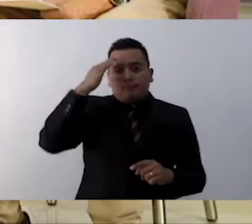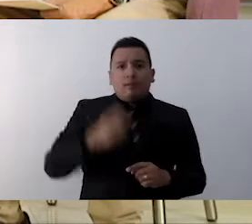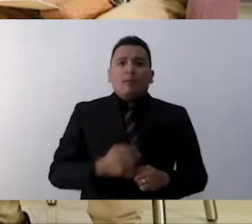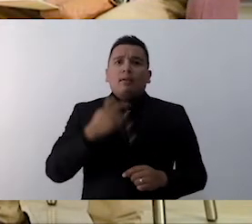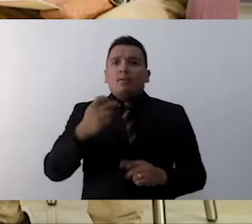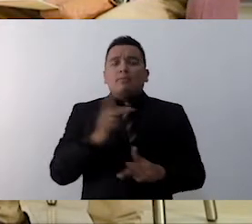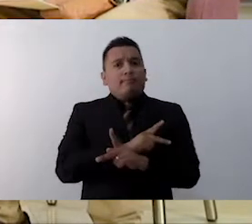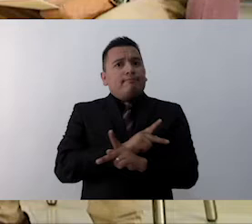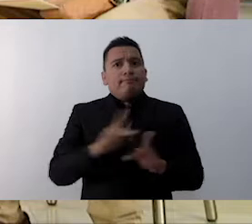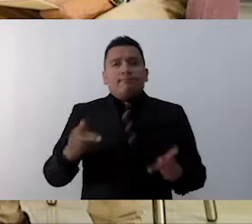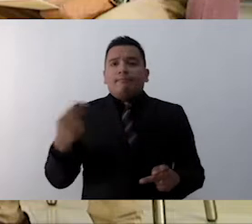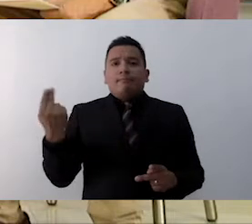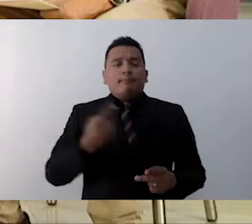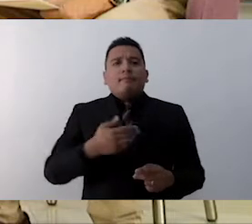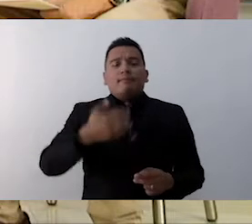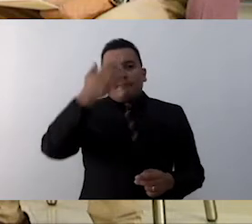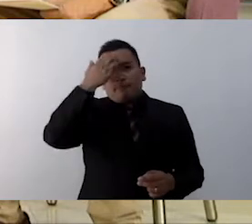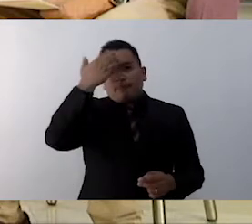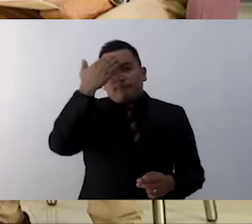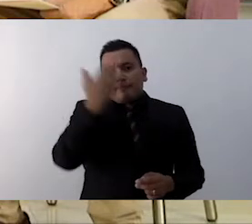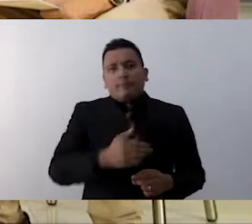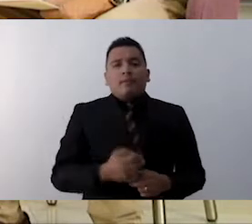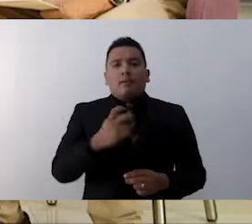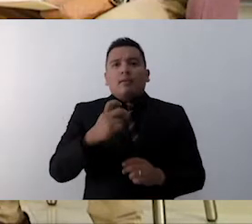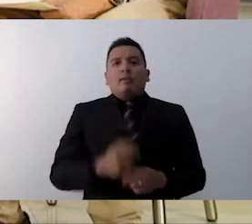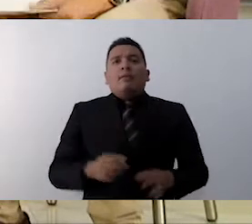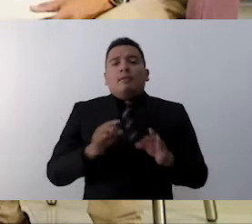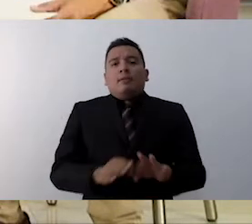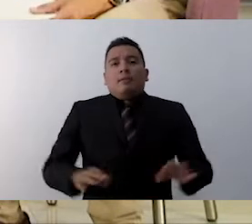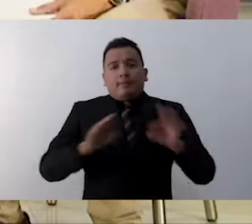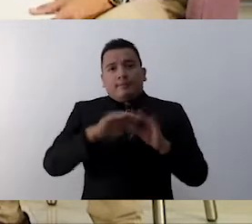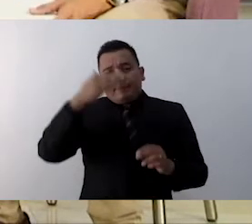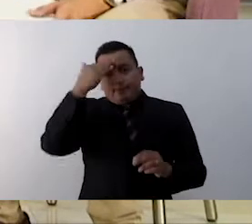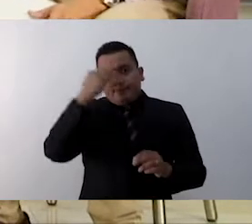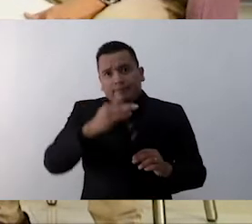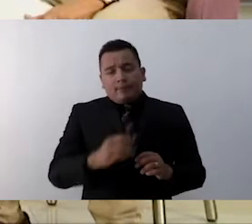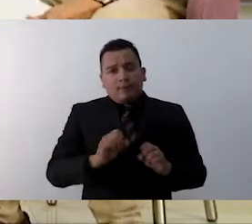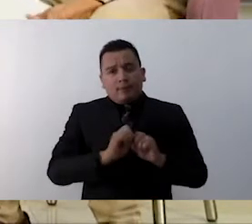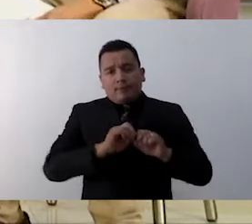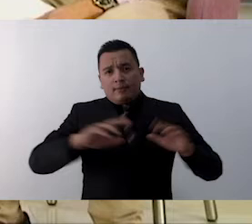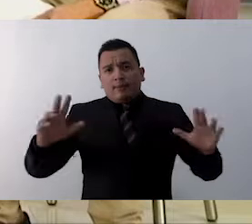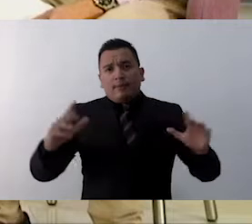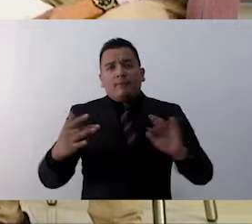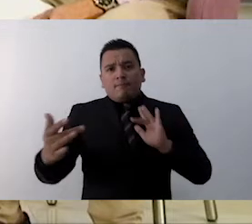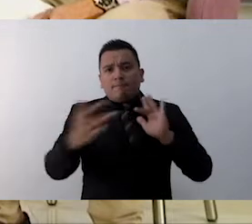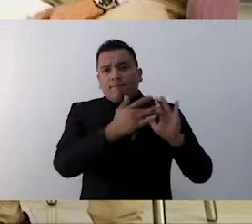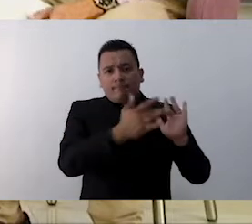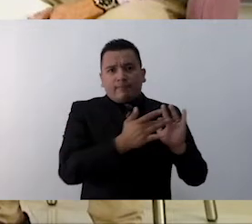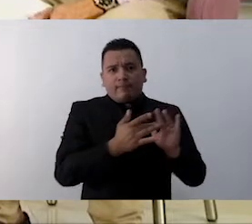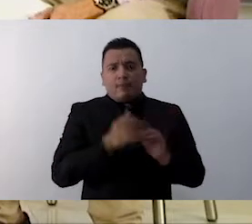decisiones vinculantes y que nos afectan a todas y a todas. Por lo tanto, pues sin duda hay una vinculación muy clara